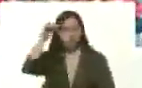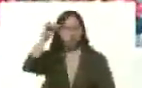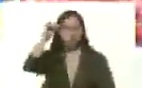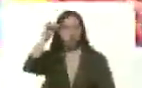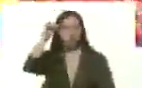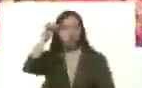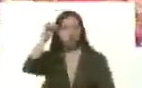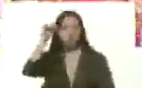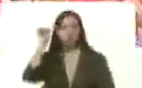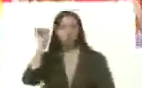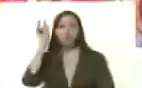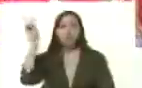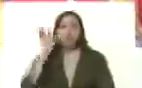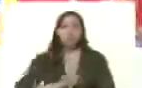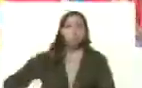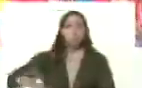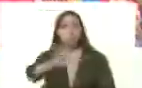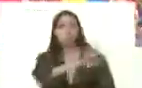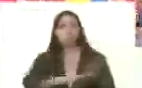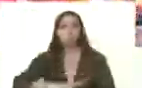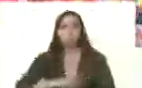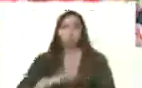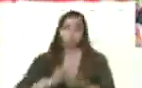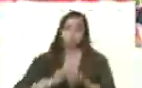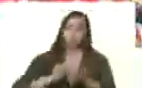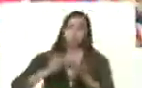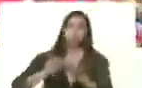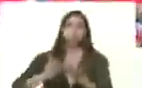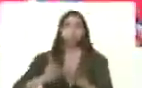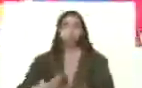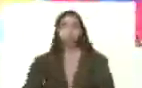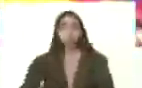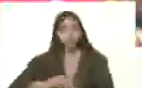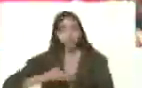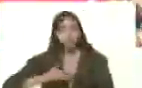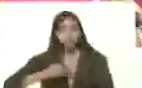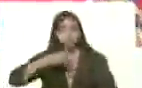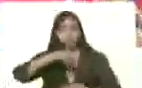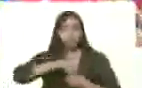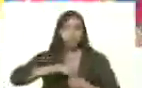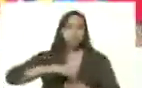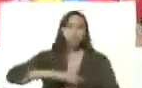toda. Esa bandera que debemos sentir en el alma y en el corazón.